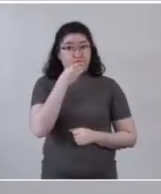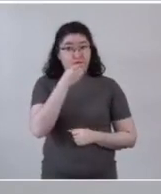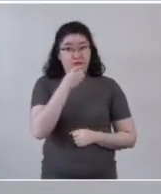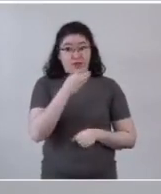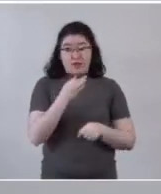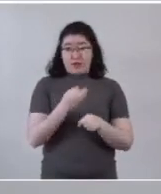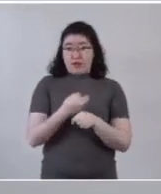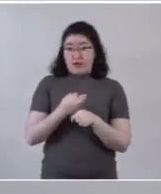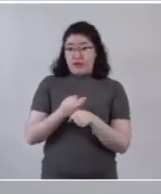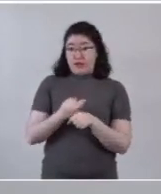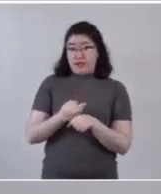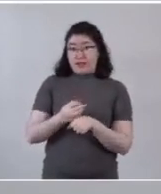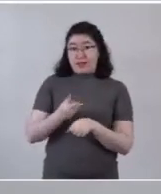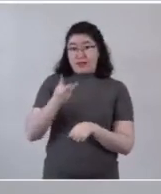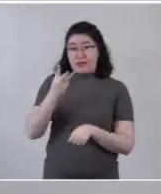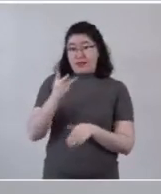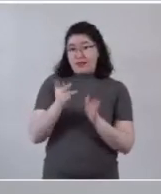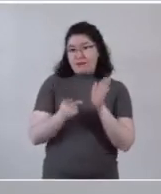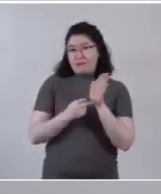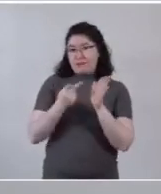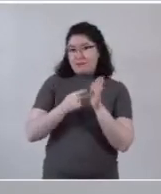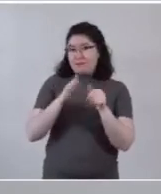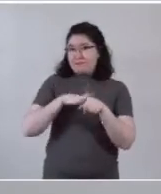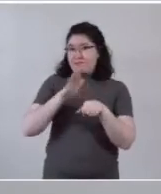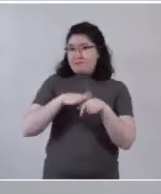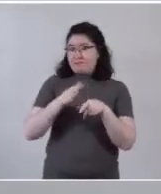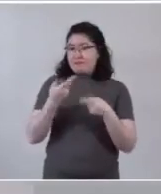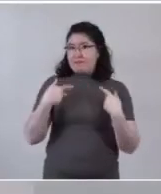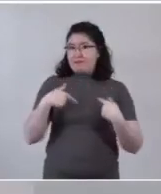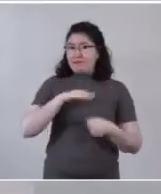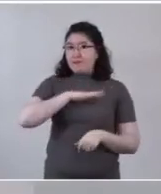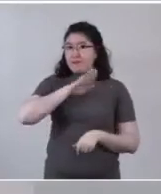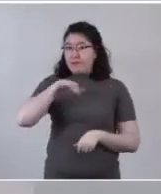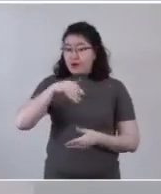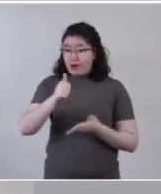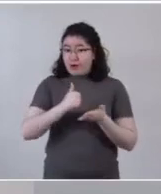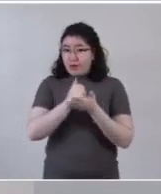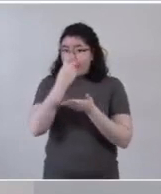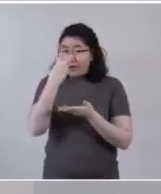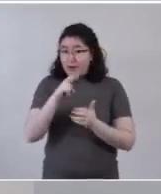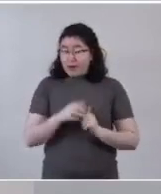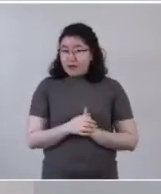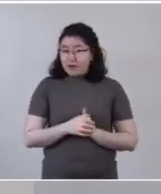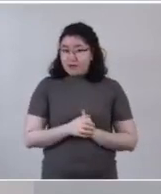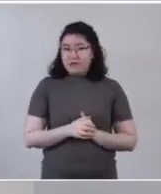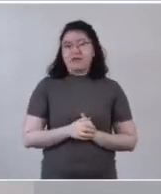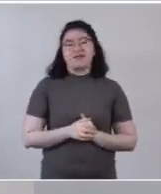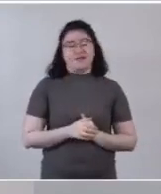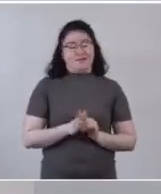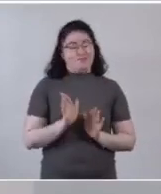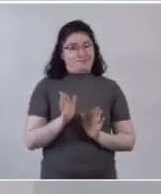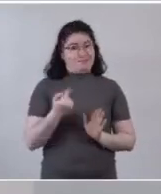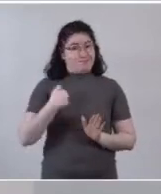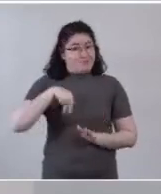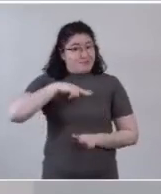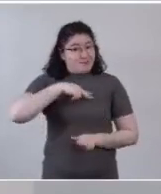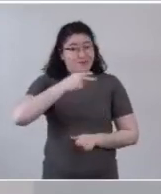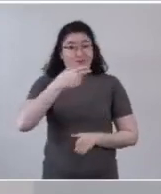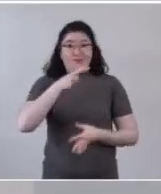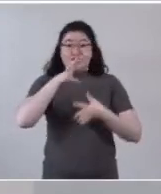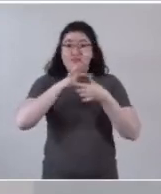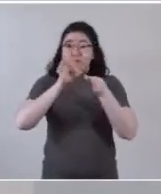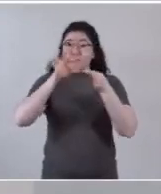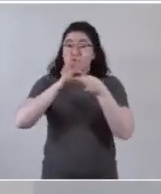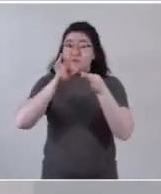más muertos en la Ciudad de México? Y lo que decimos es que nosotros informamos todos los días de decesos que hay en la